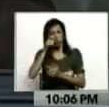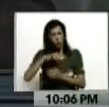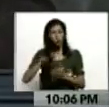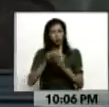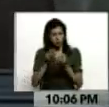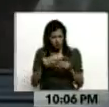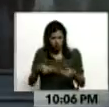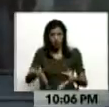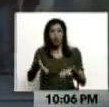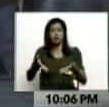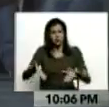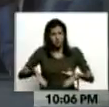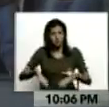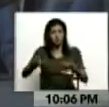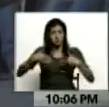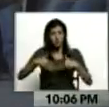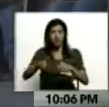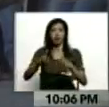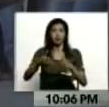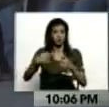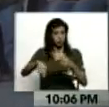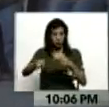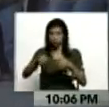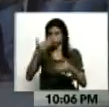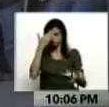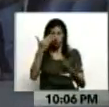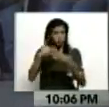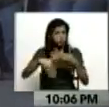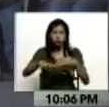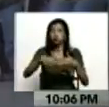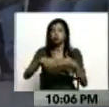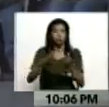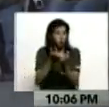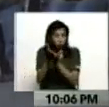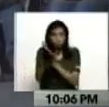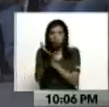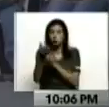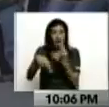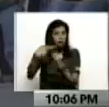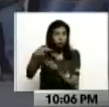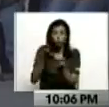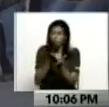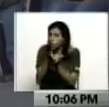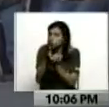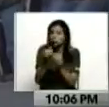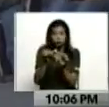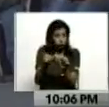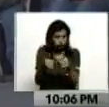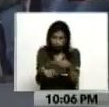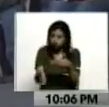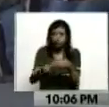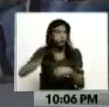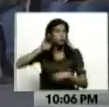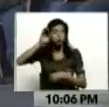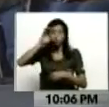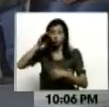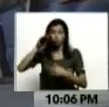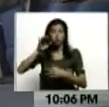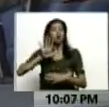adelante soldados para adelante Patria palante y palante es la revolución